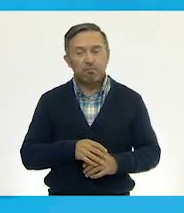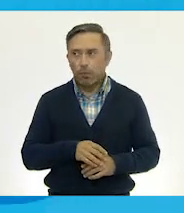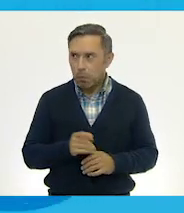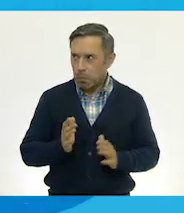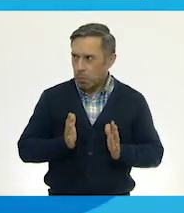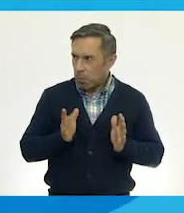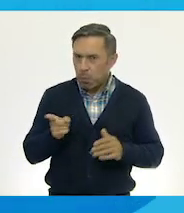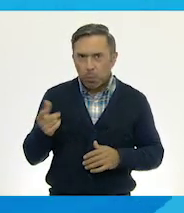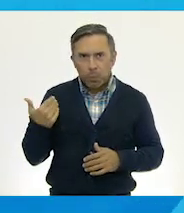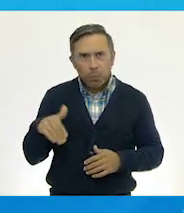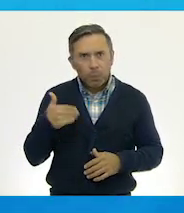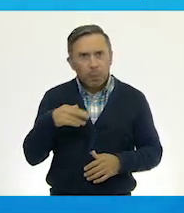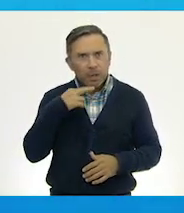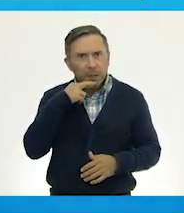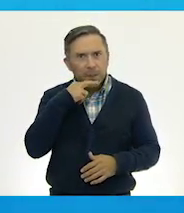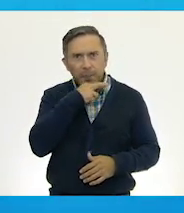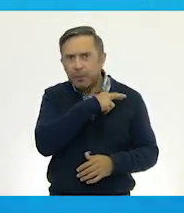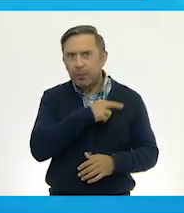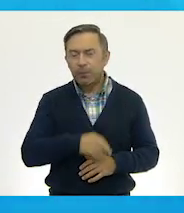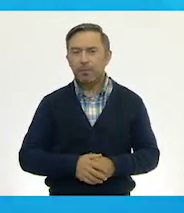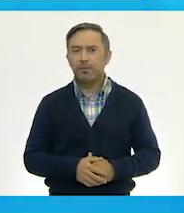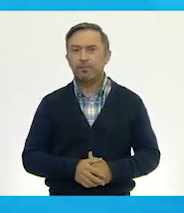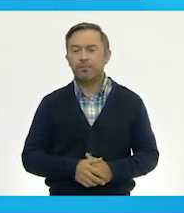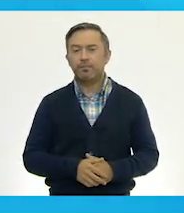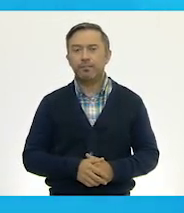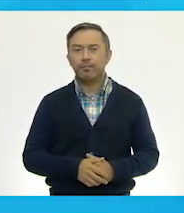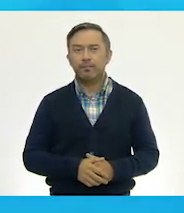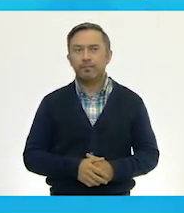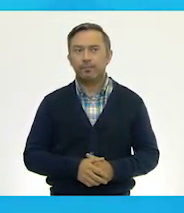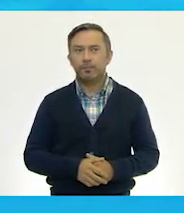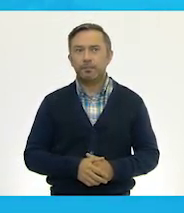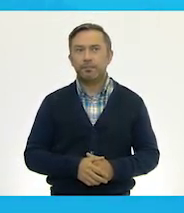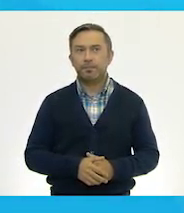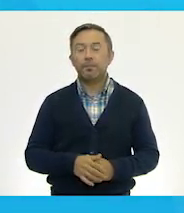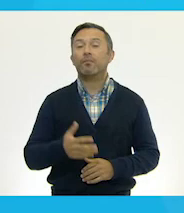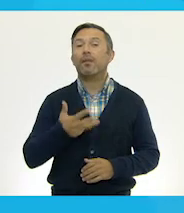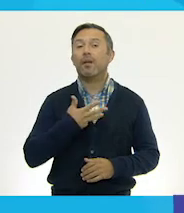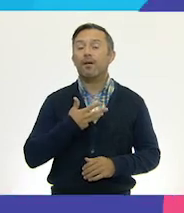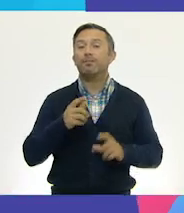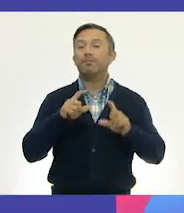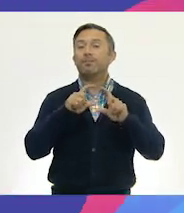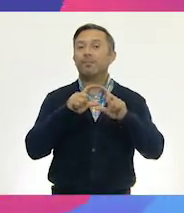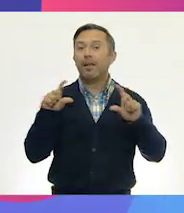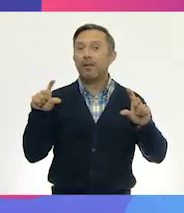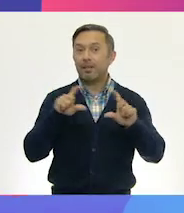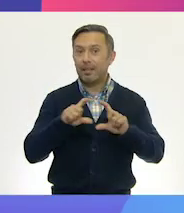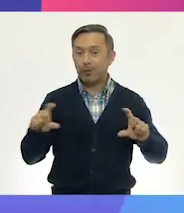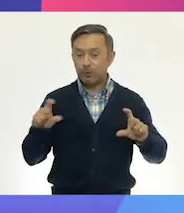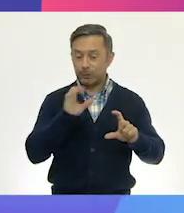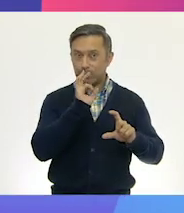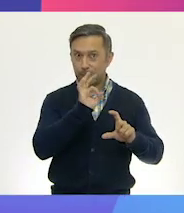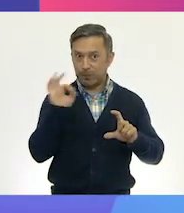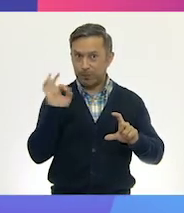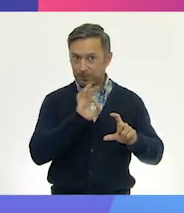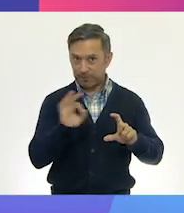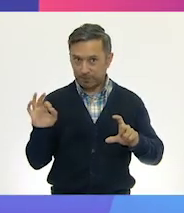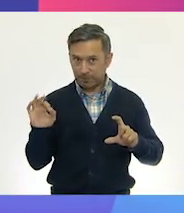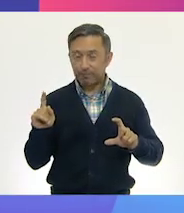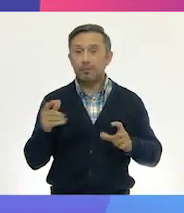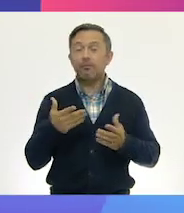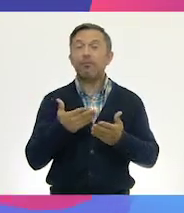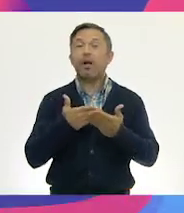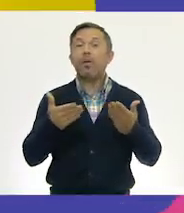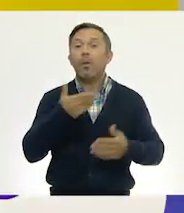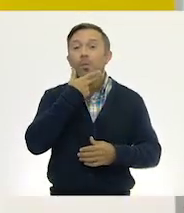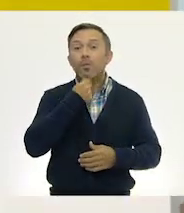terminando. Listo, ver, ya tengo serán mis tableros llenos. Ahora les voy a pedir a